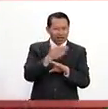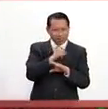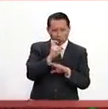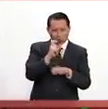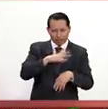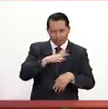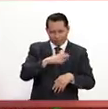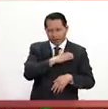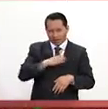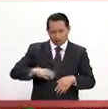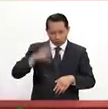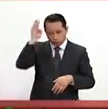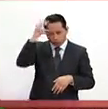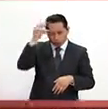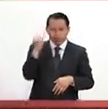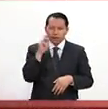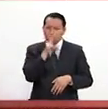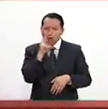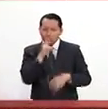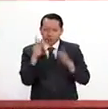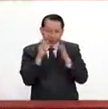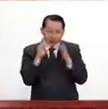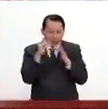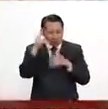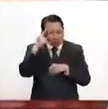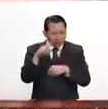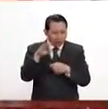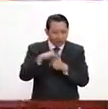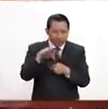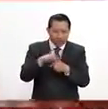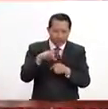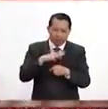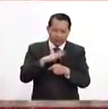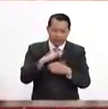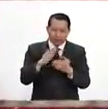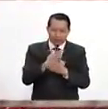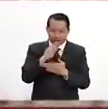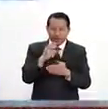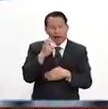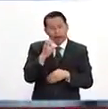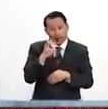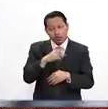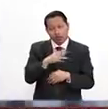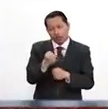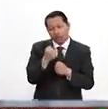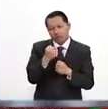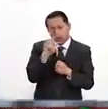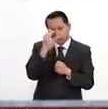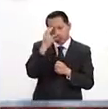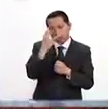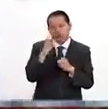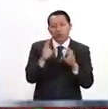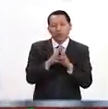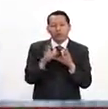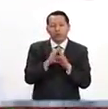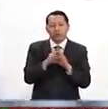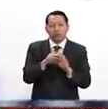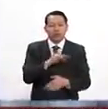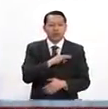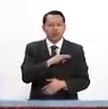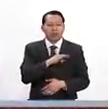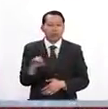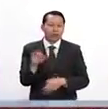Donald Trump y Rusia con objeto de interferir en las elecciones de los Estados Unidos es un cargo muy serio. Definitivamente sería un